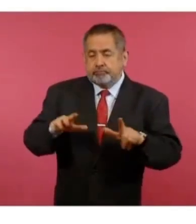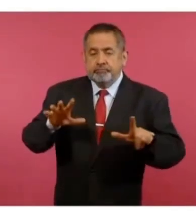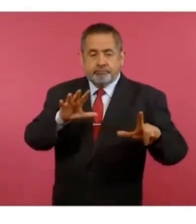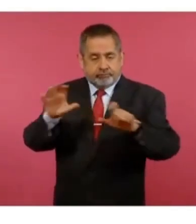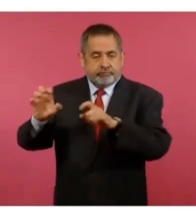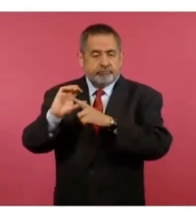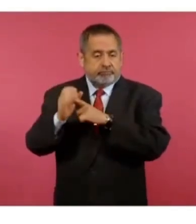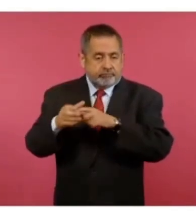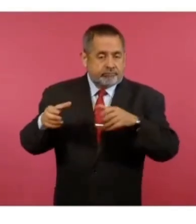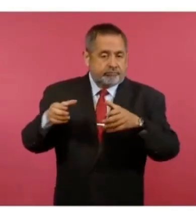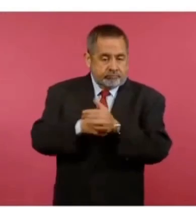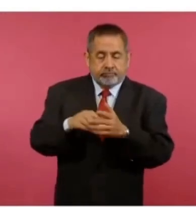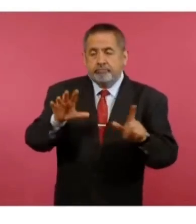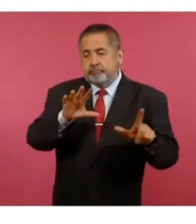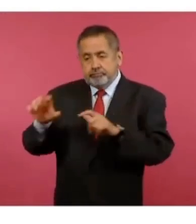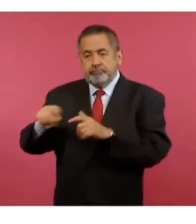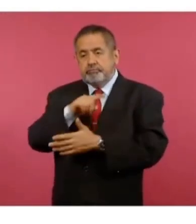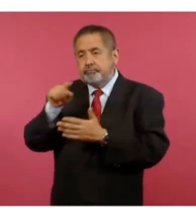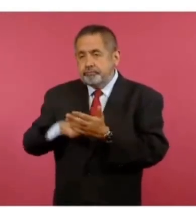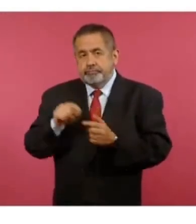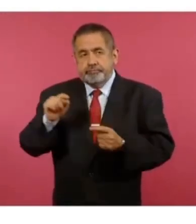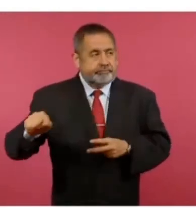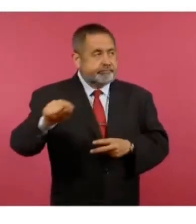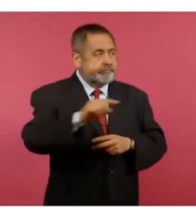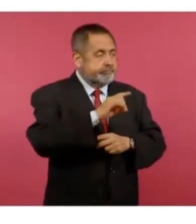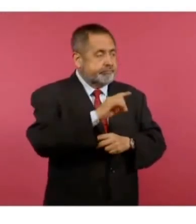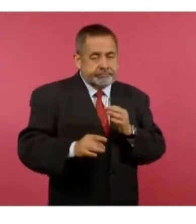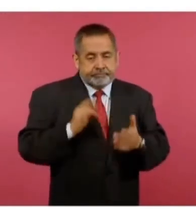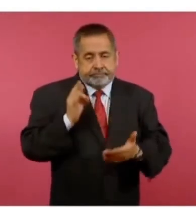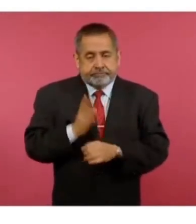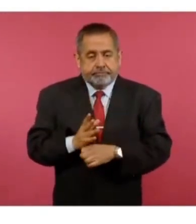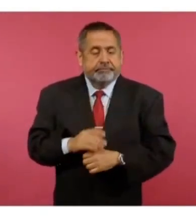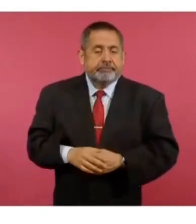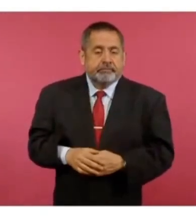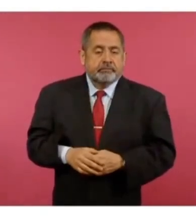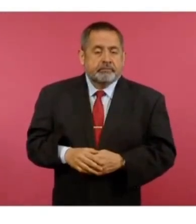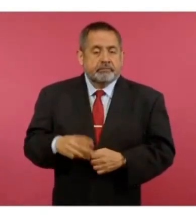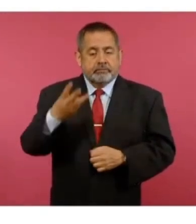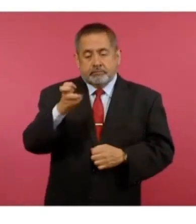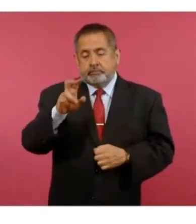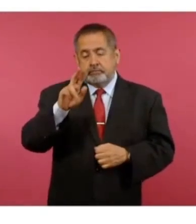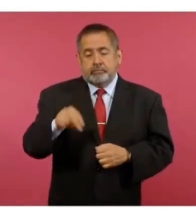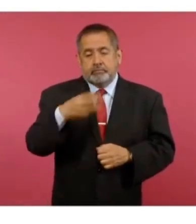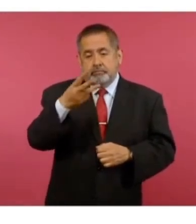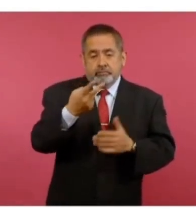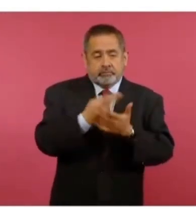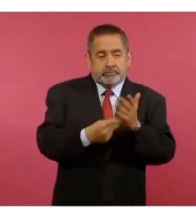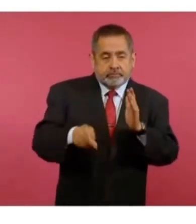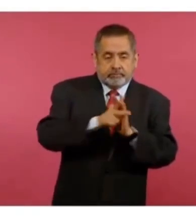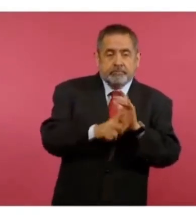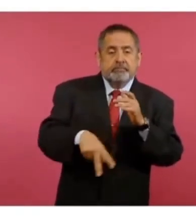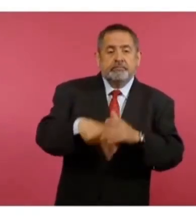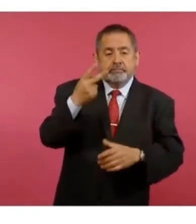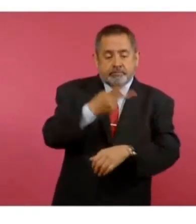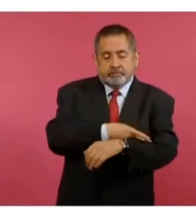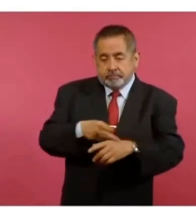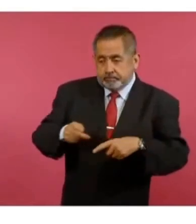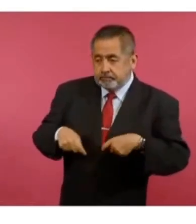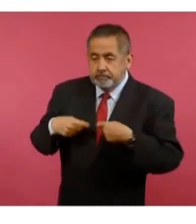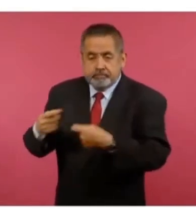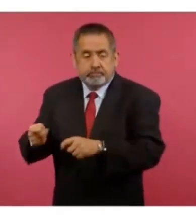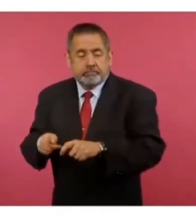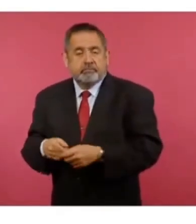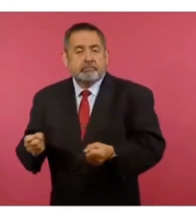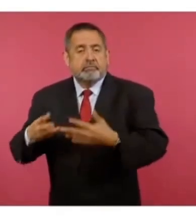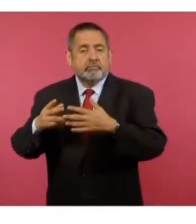comités en 700 centros de salud. Para las 386 vacantes de médicas y médicos generales se tiene